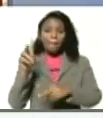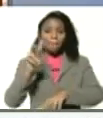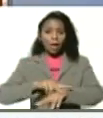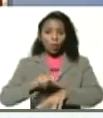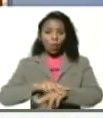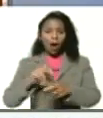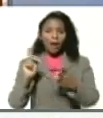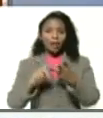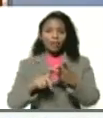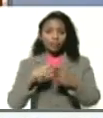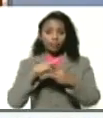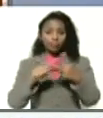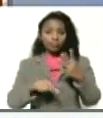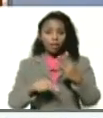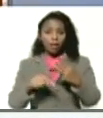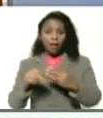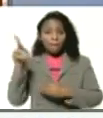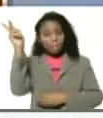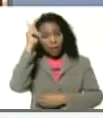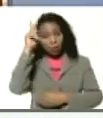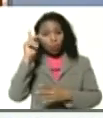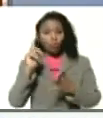verdad perú